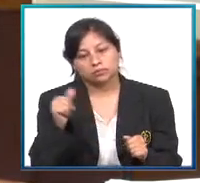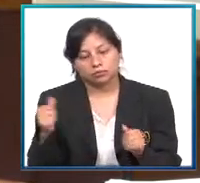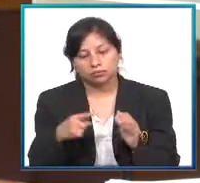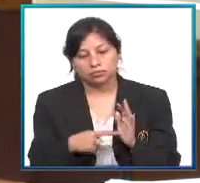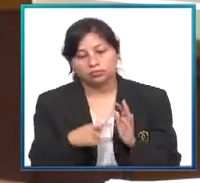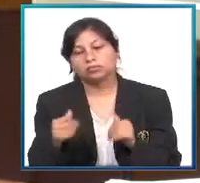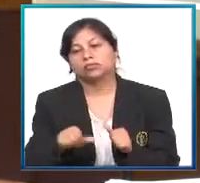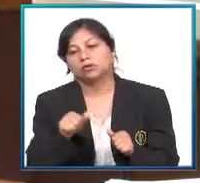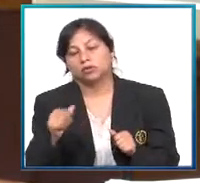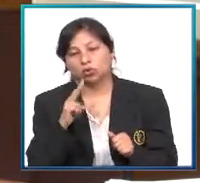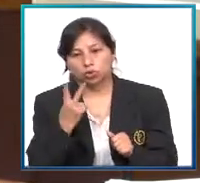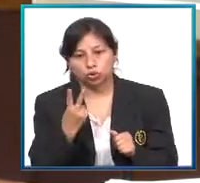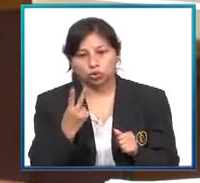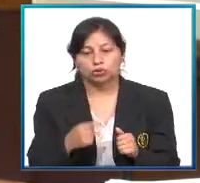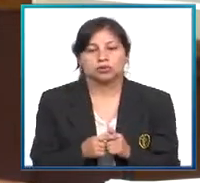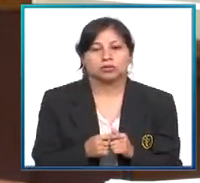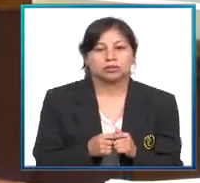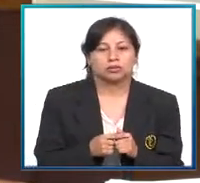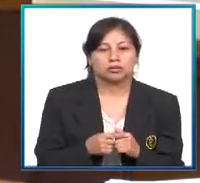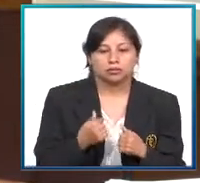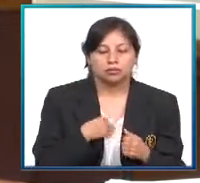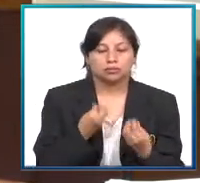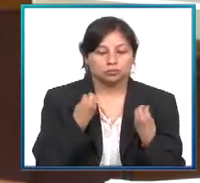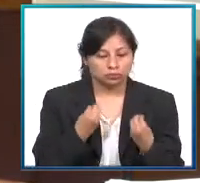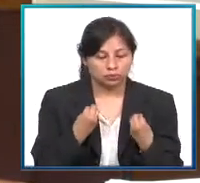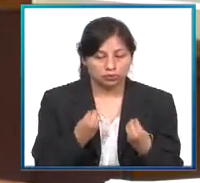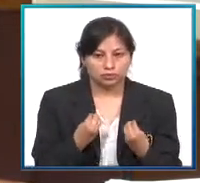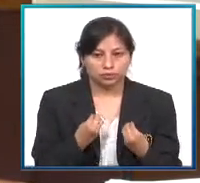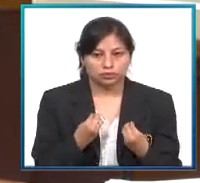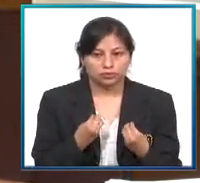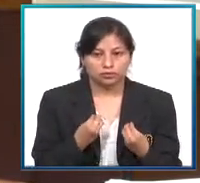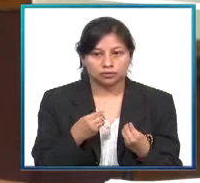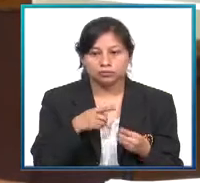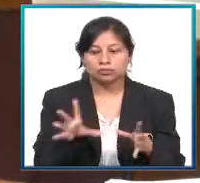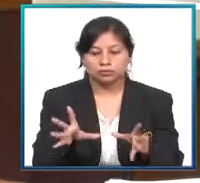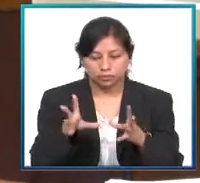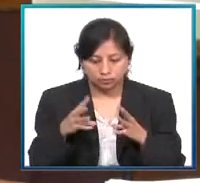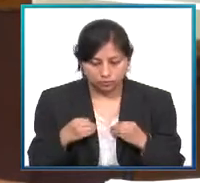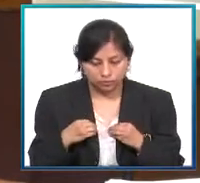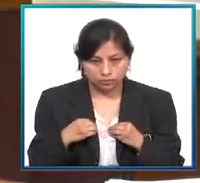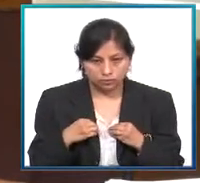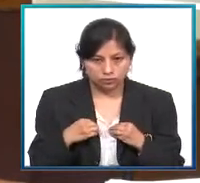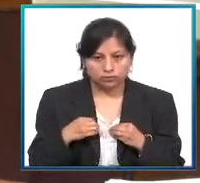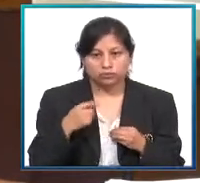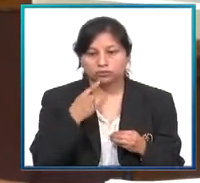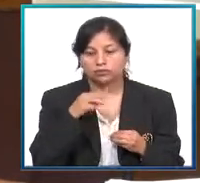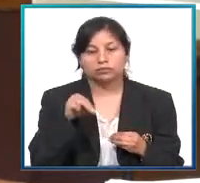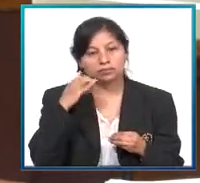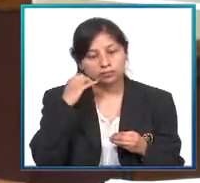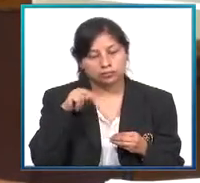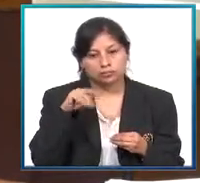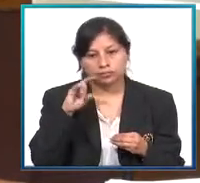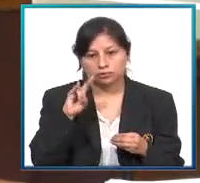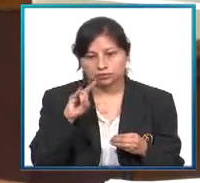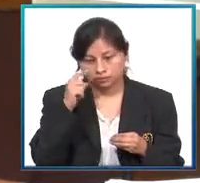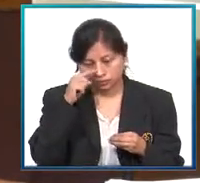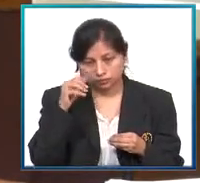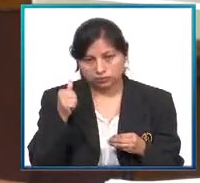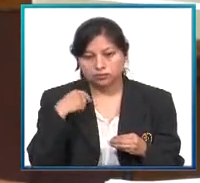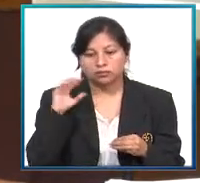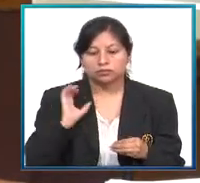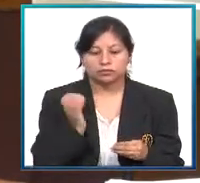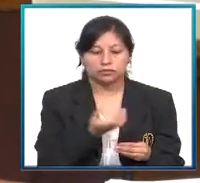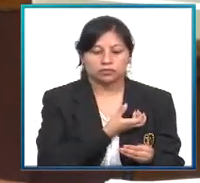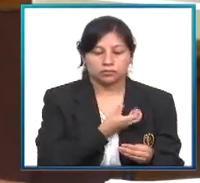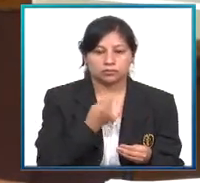una contrapropuesta. Me complace muchísimo que ellos hayan aceptado también la minuta que generamos acá desde el Congreso